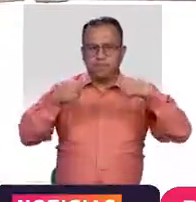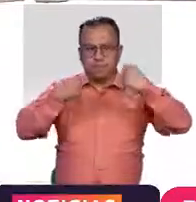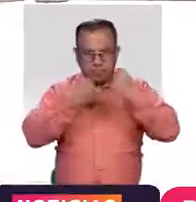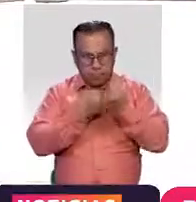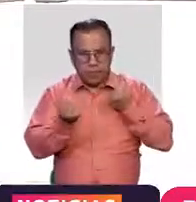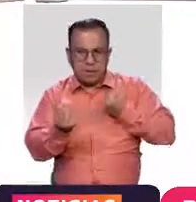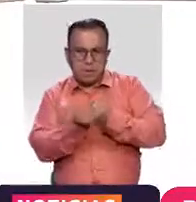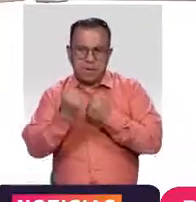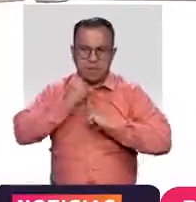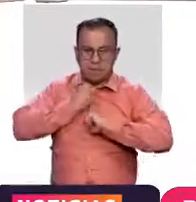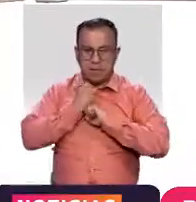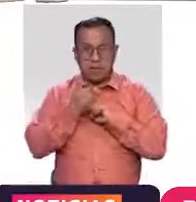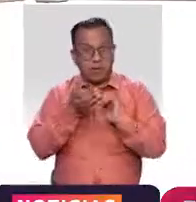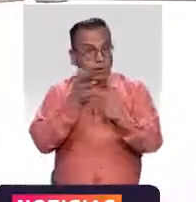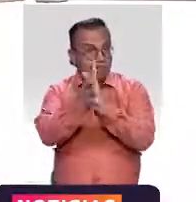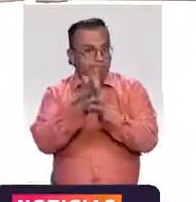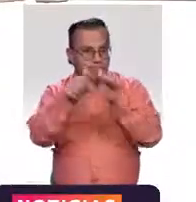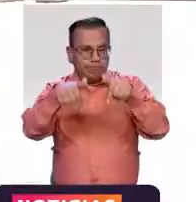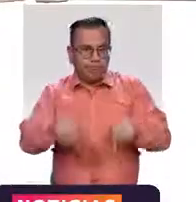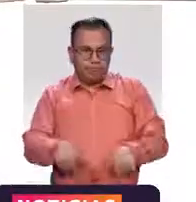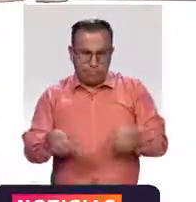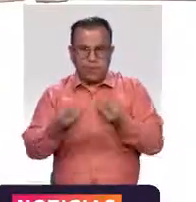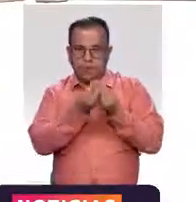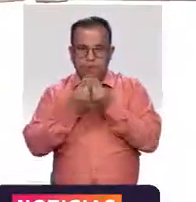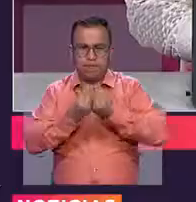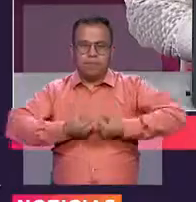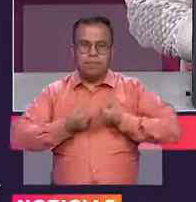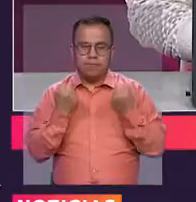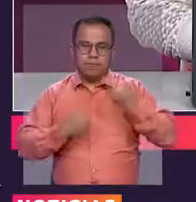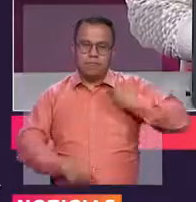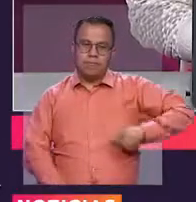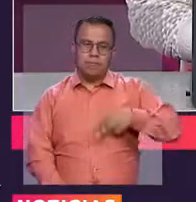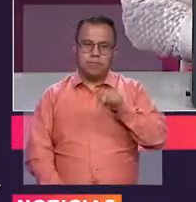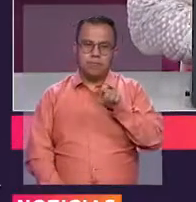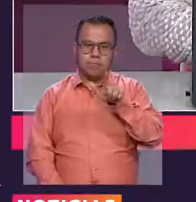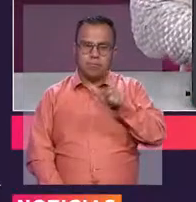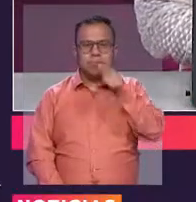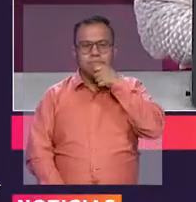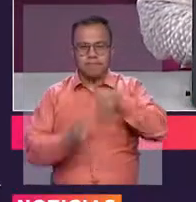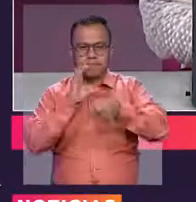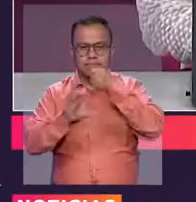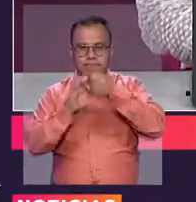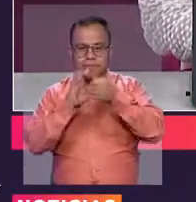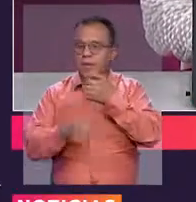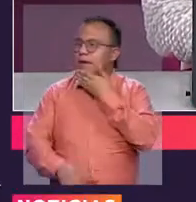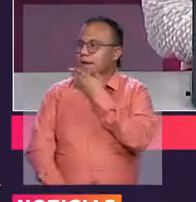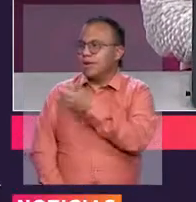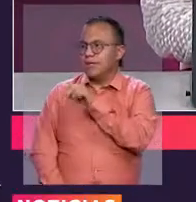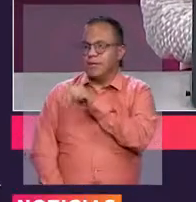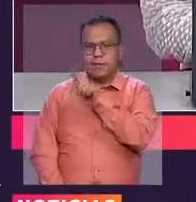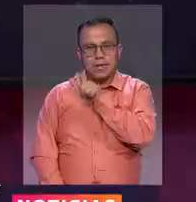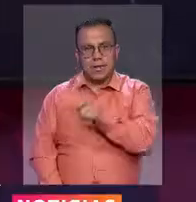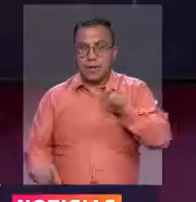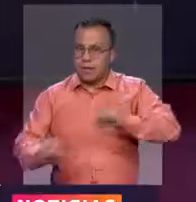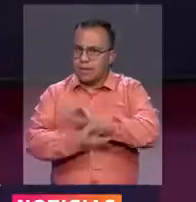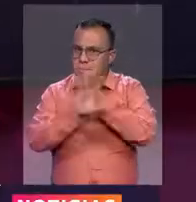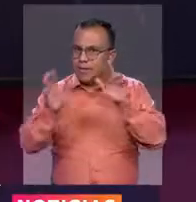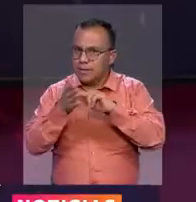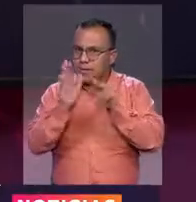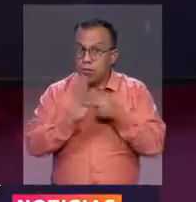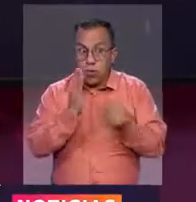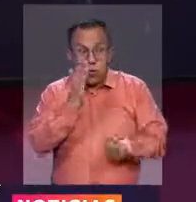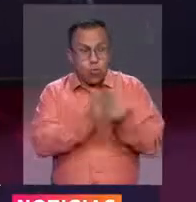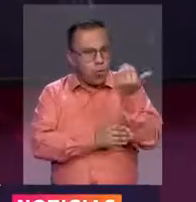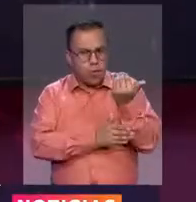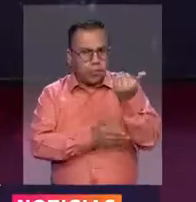confinanciación está la información que tenemos desde el concejo de bogotá daniel aspítia noticias capital gracias daniel importante aclaración no son nuevos